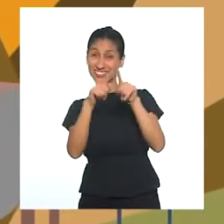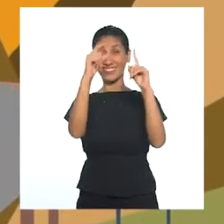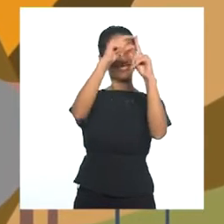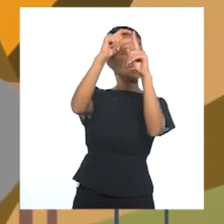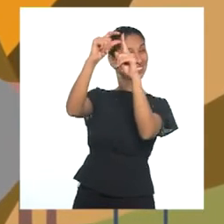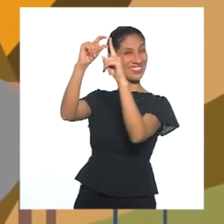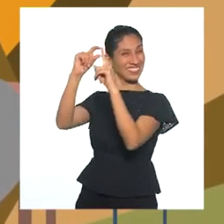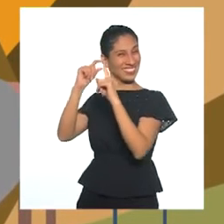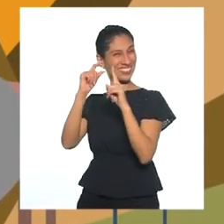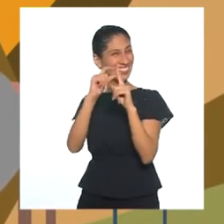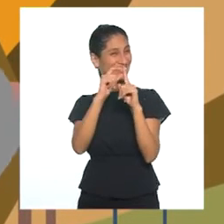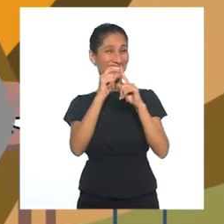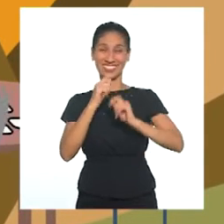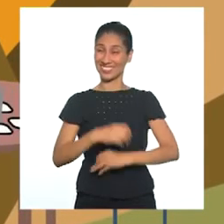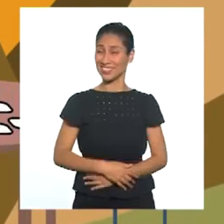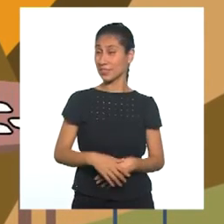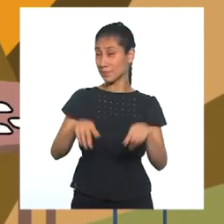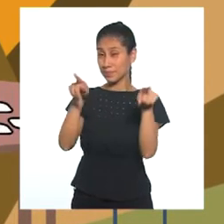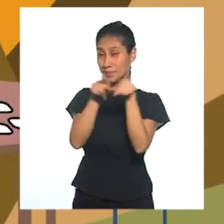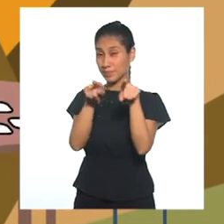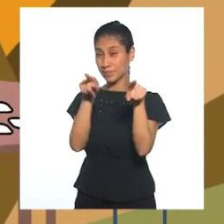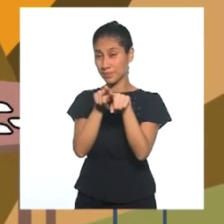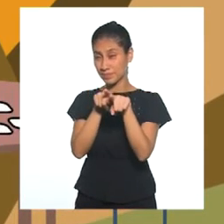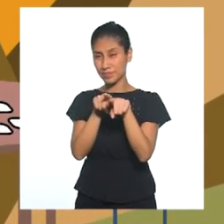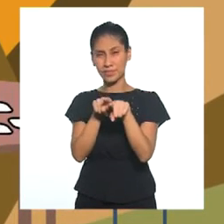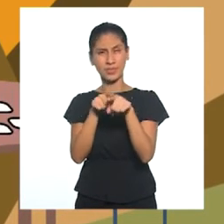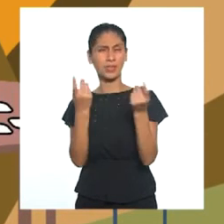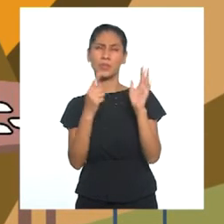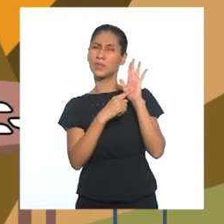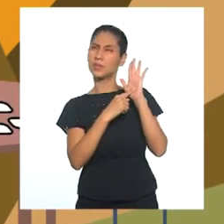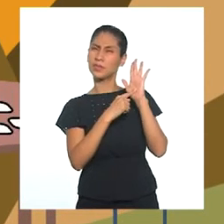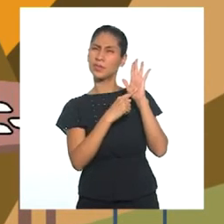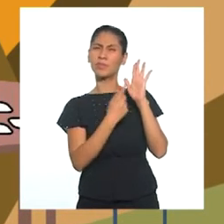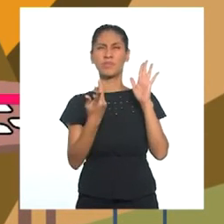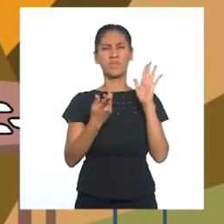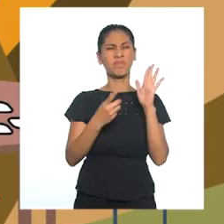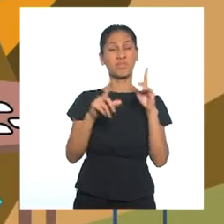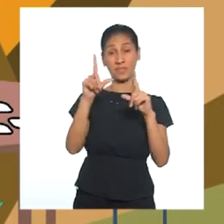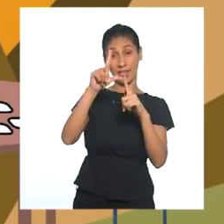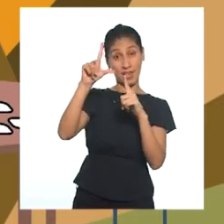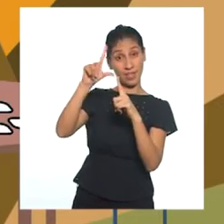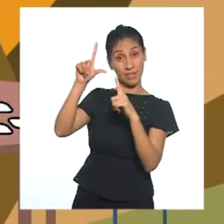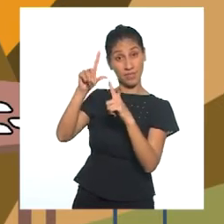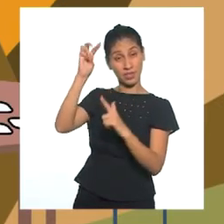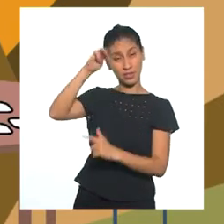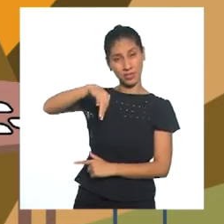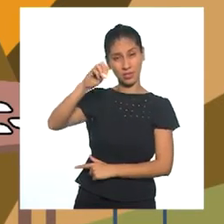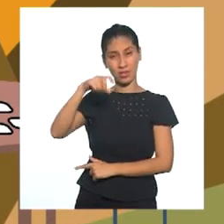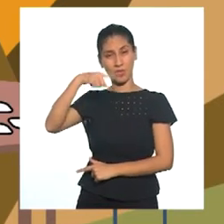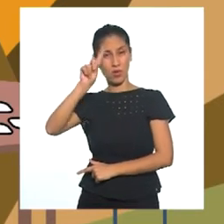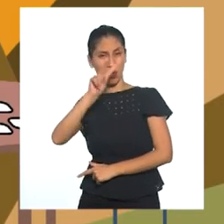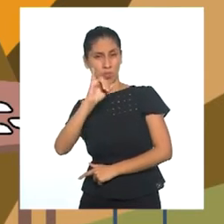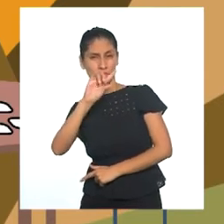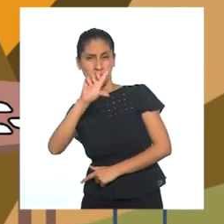pizarra palabrera. Y también nuestras siempre útiles letras móviles.